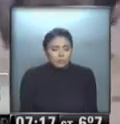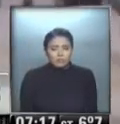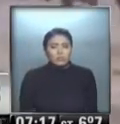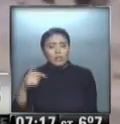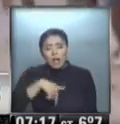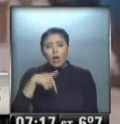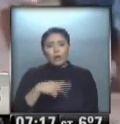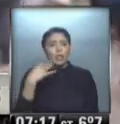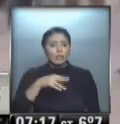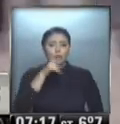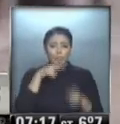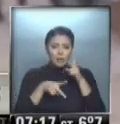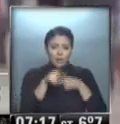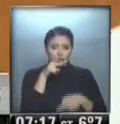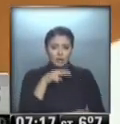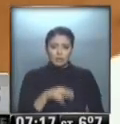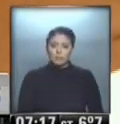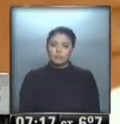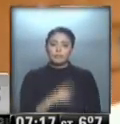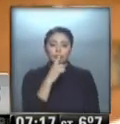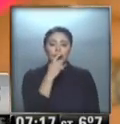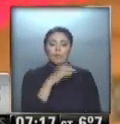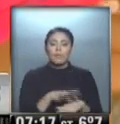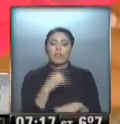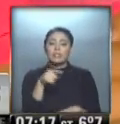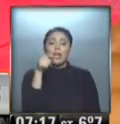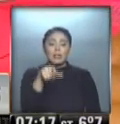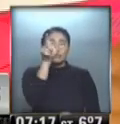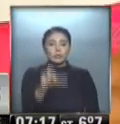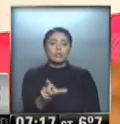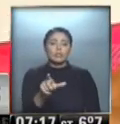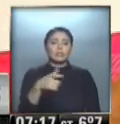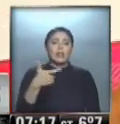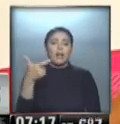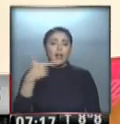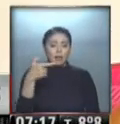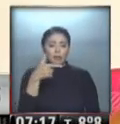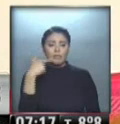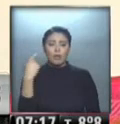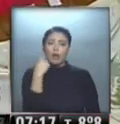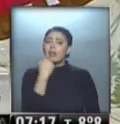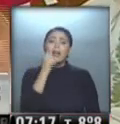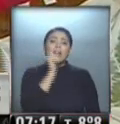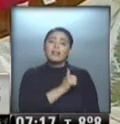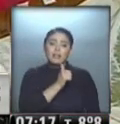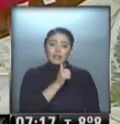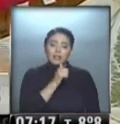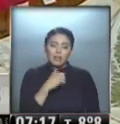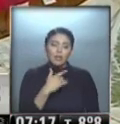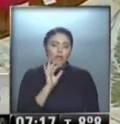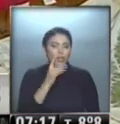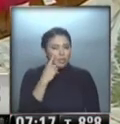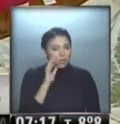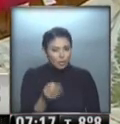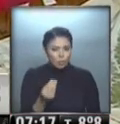y ahora me tienen que operar. Bueno, este paciente ha recibido una herida de arma de fuego de calibre menor, por lo que vemos por los indicios del